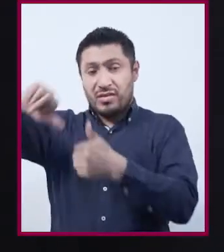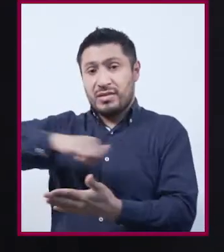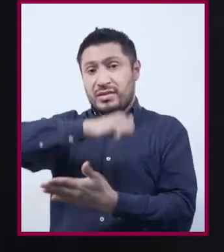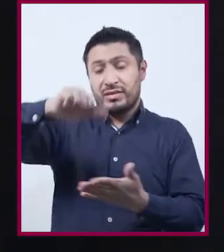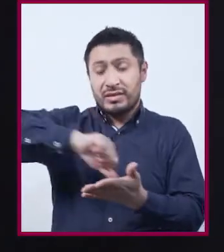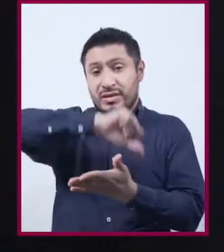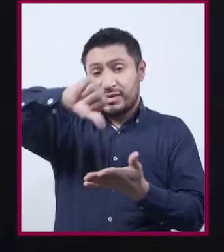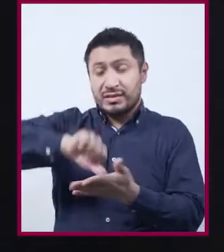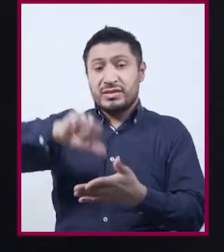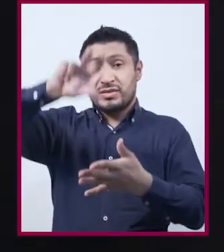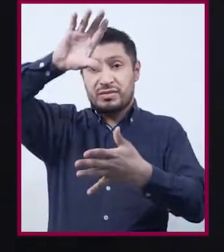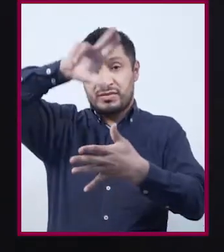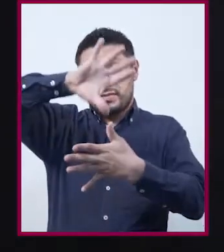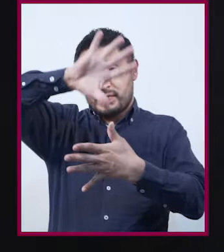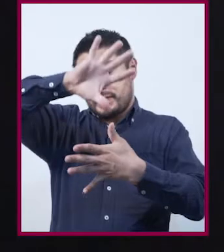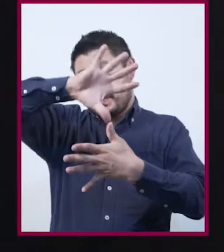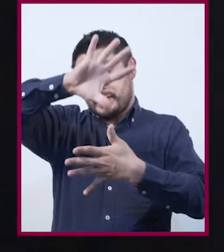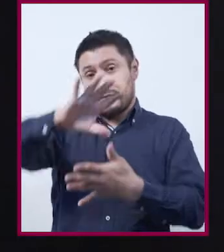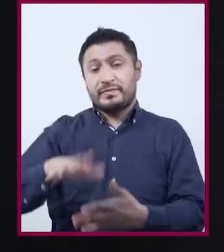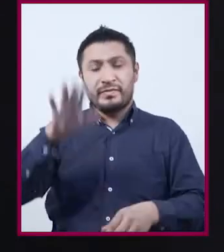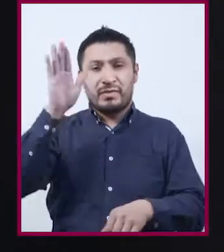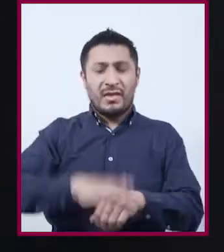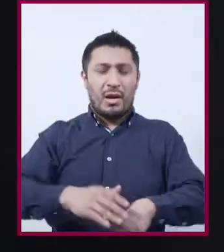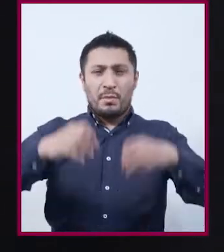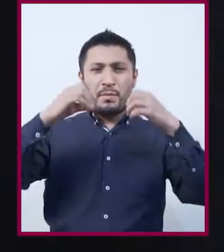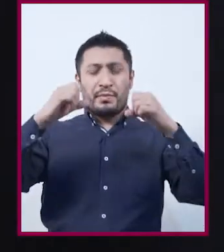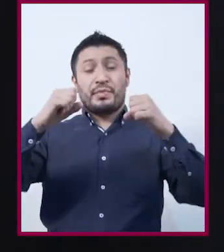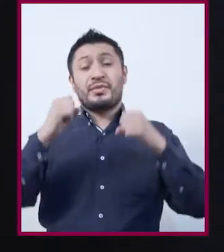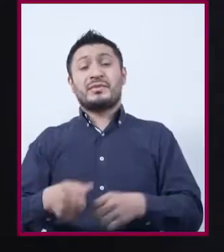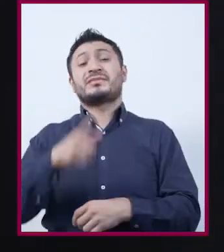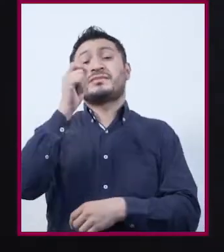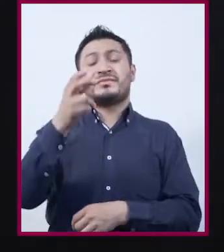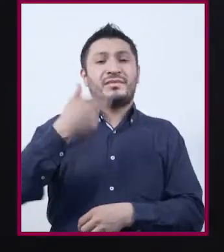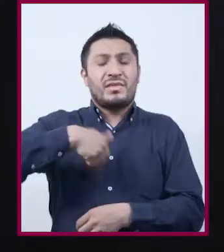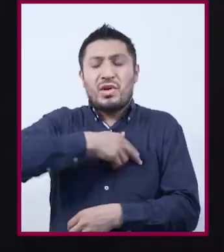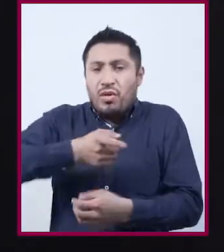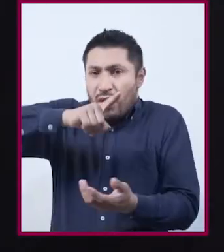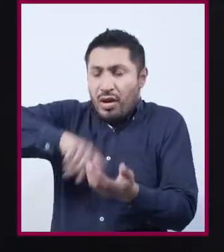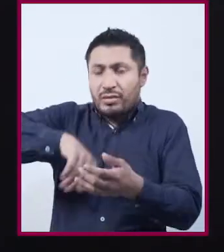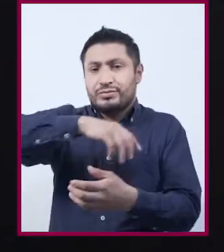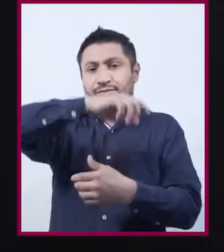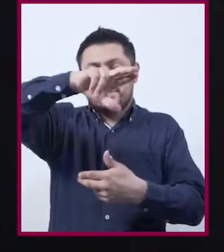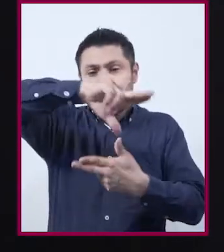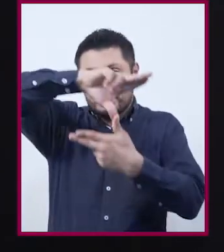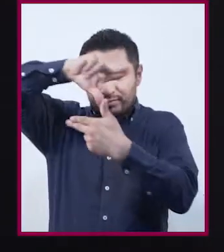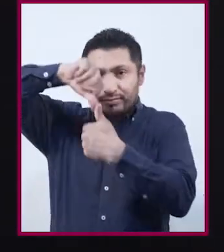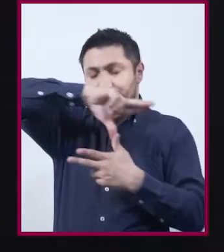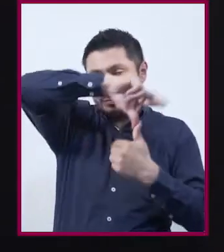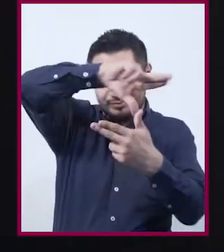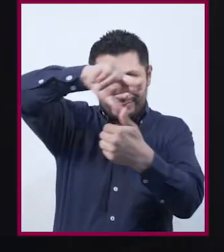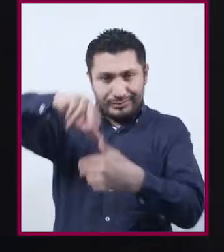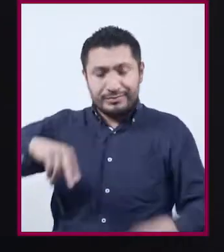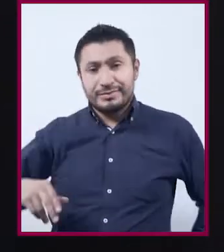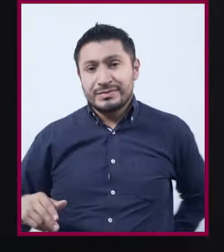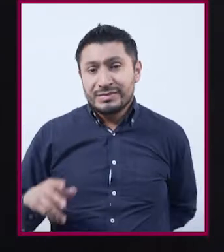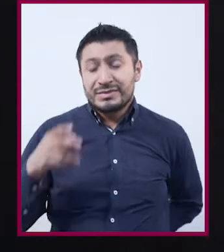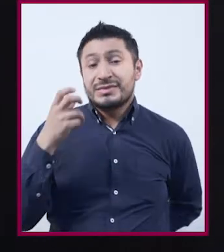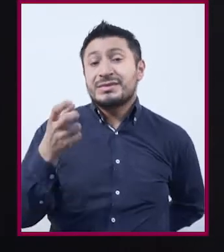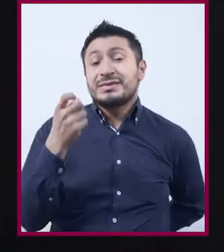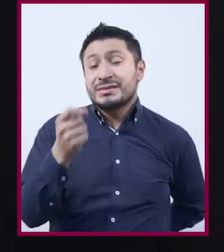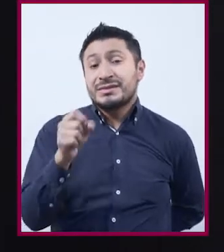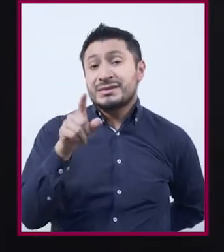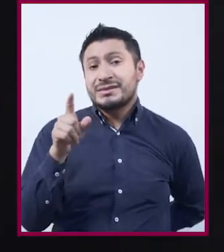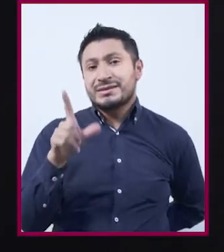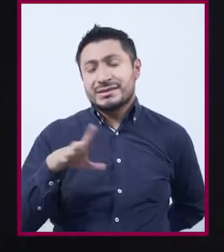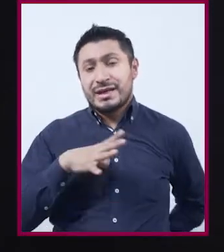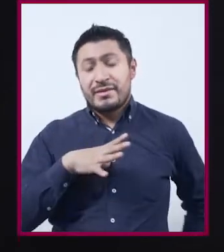y Norteamérica se vuelvan cada vez más recurrentes y poderosos. Es decir, estamos en el ojo de la tormenta y no solamente por los